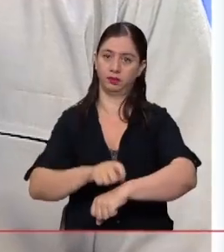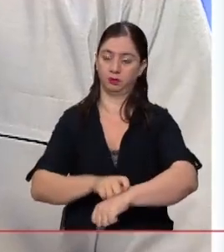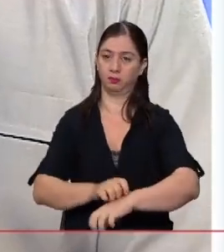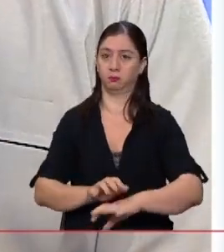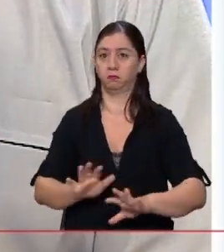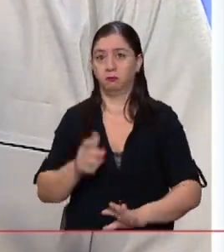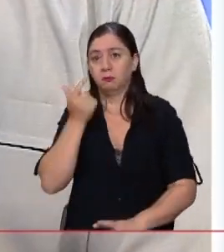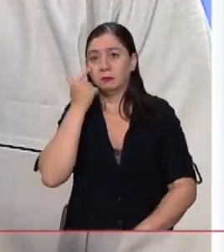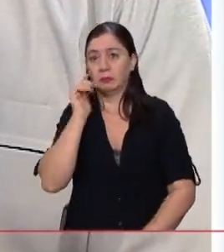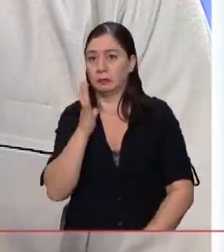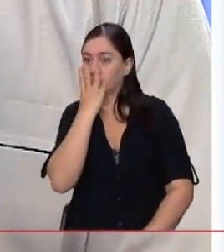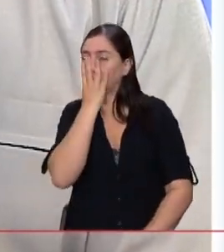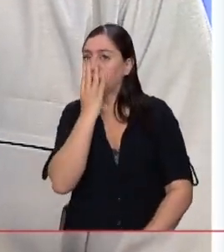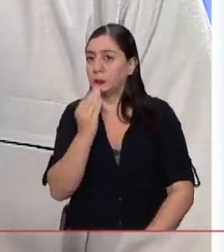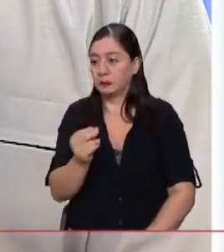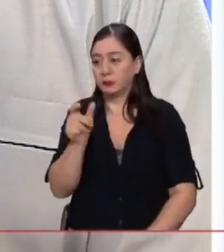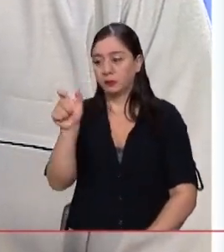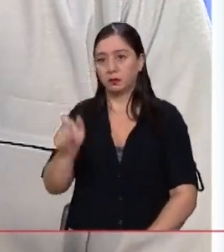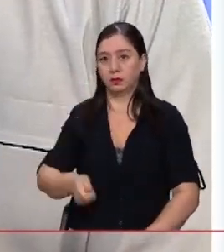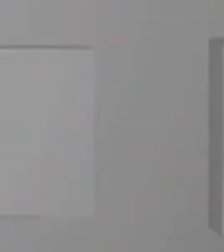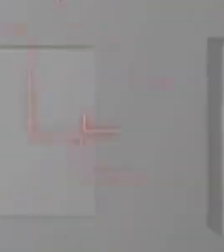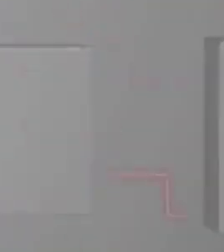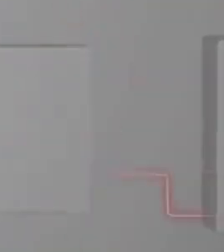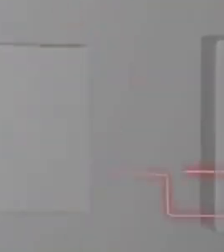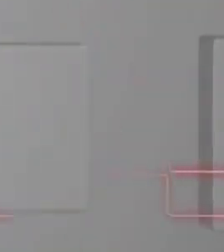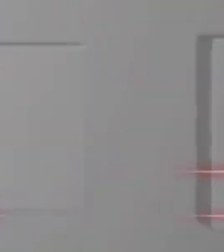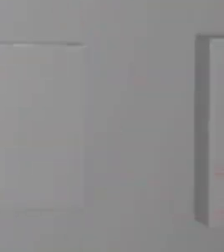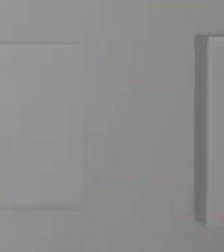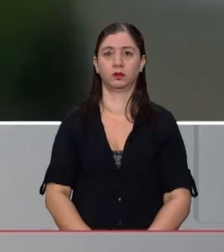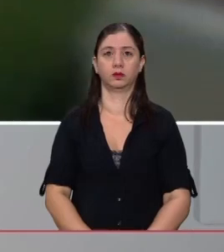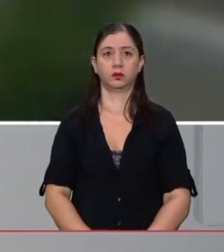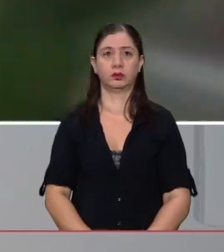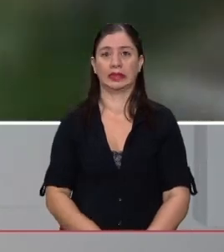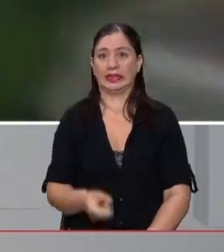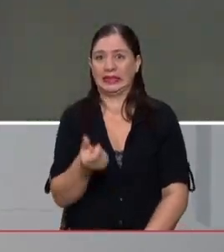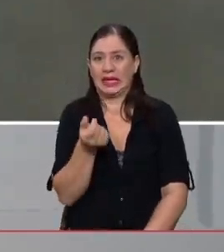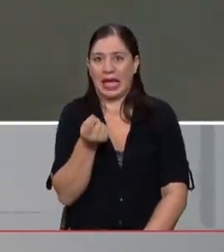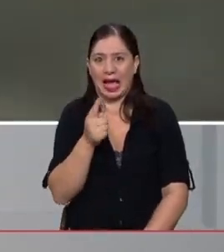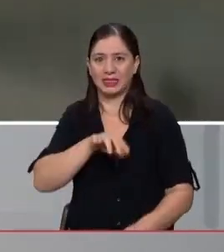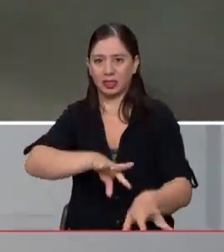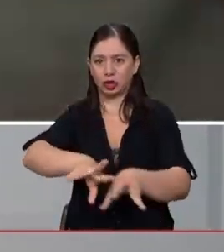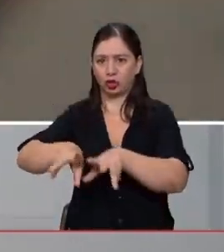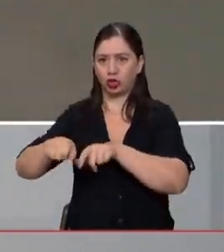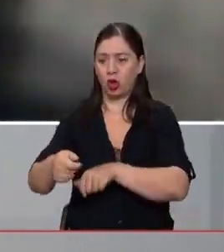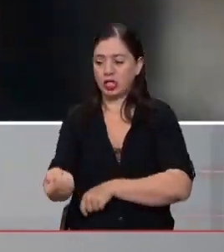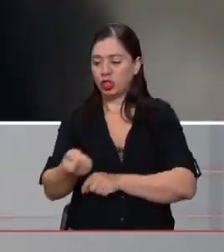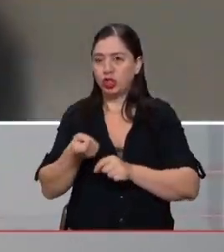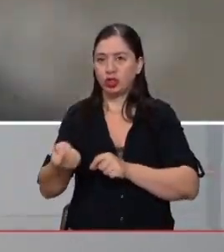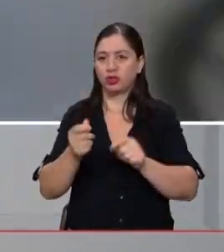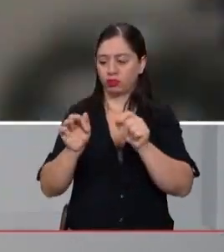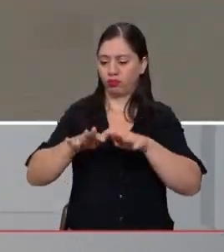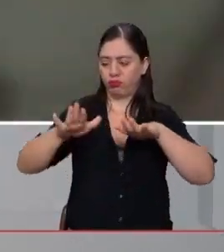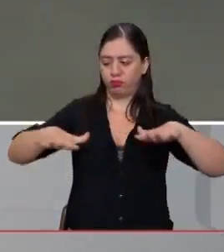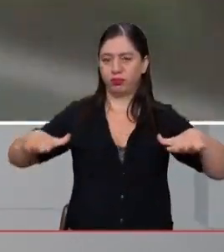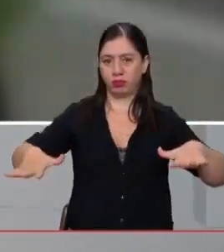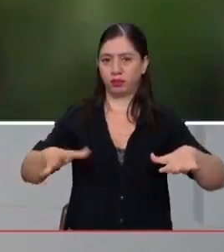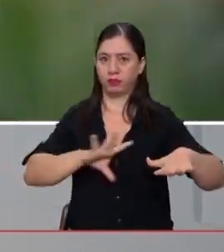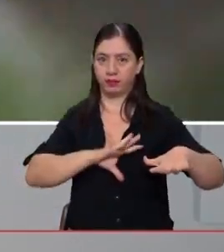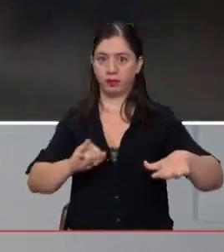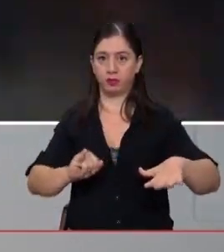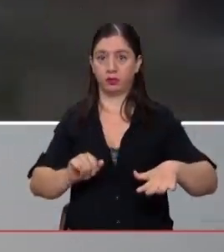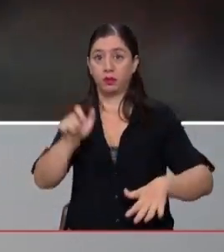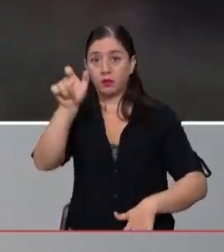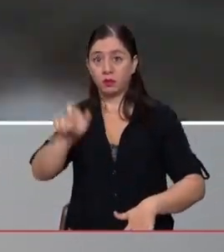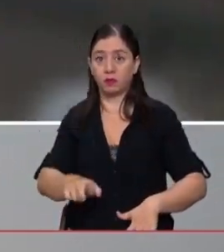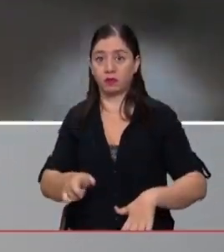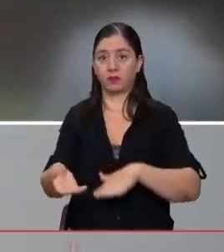Un presunto delincuente fue asesinado por su víctima cuando éste intentaba robarlo cerca a la terminal de transportes de Cali. Esa